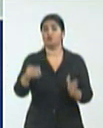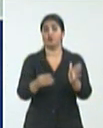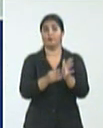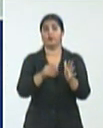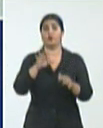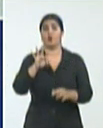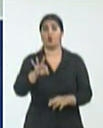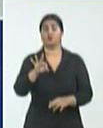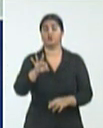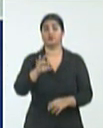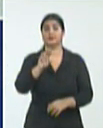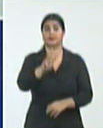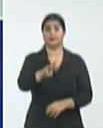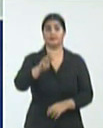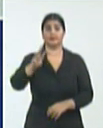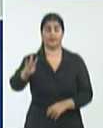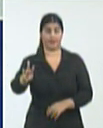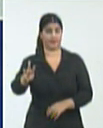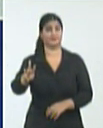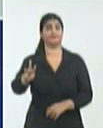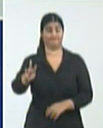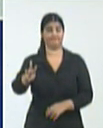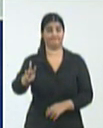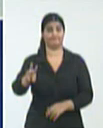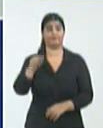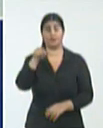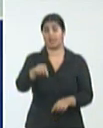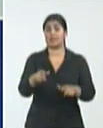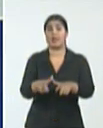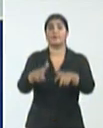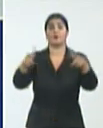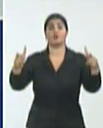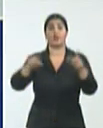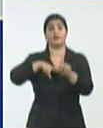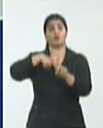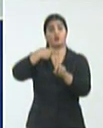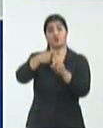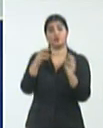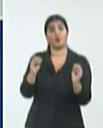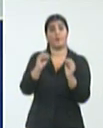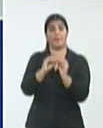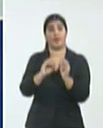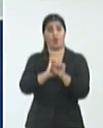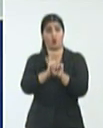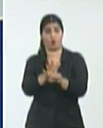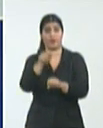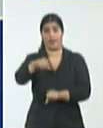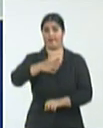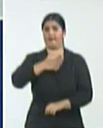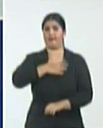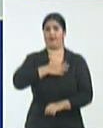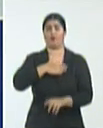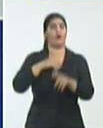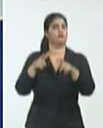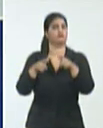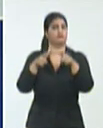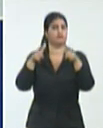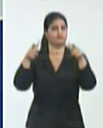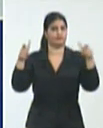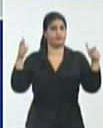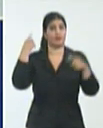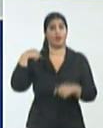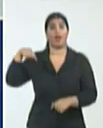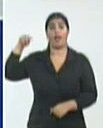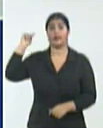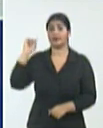8.830, la más alta de los autóctonos, pero la más alta, como es natural también, de todos los casos diagnosticados en un